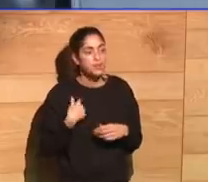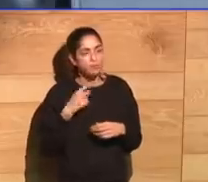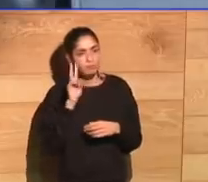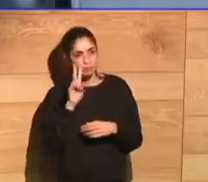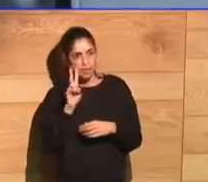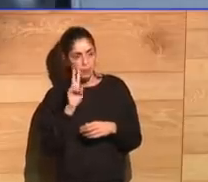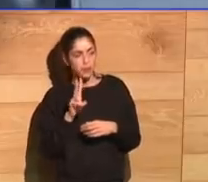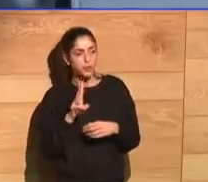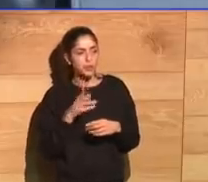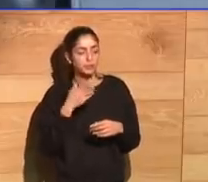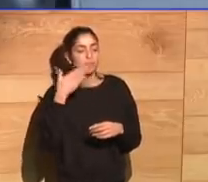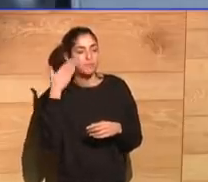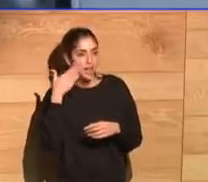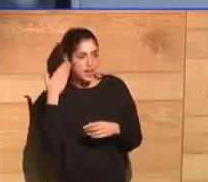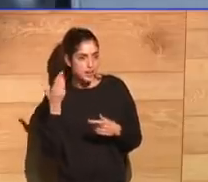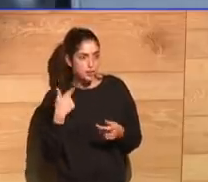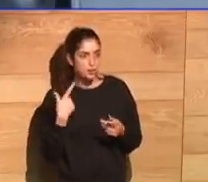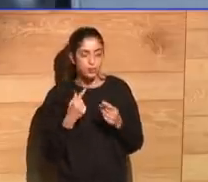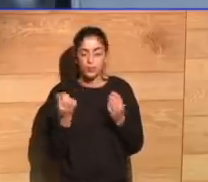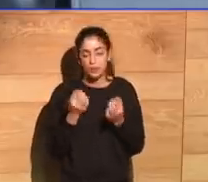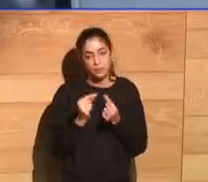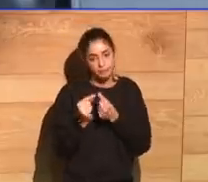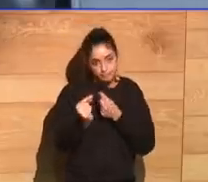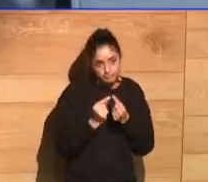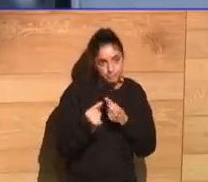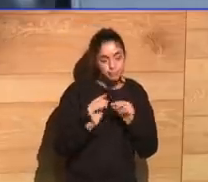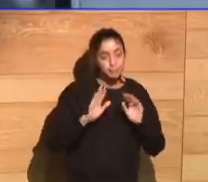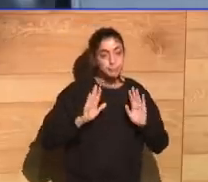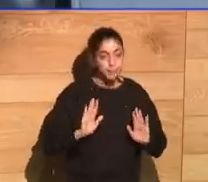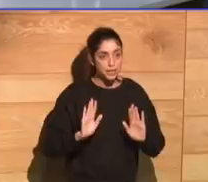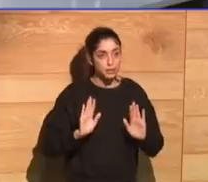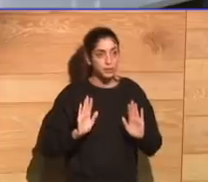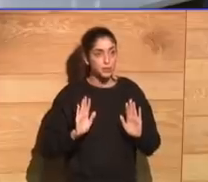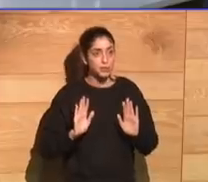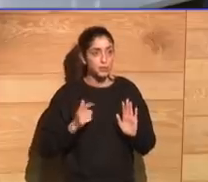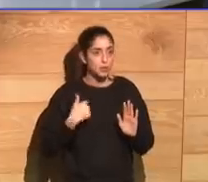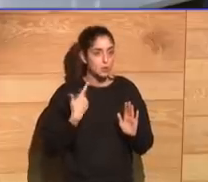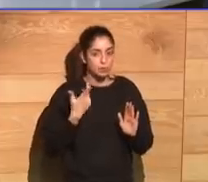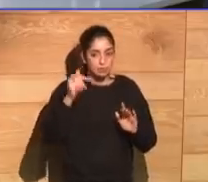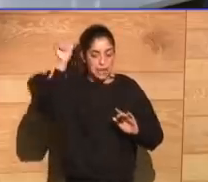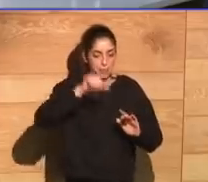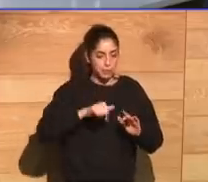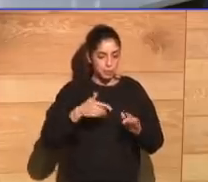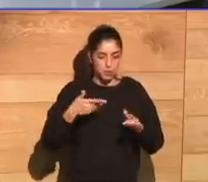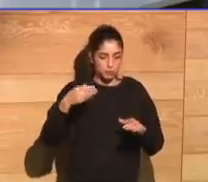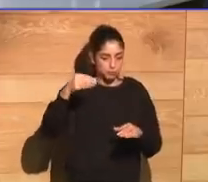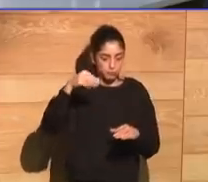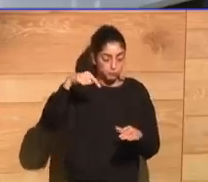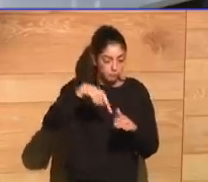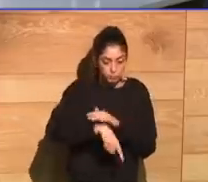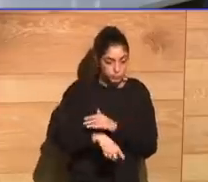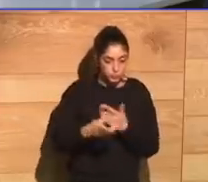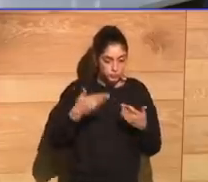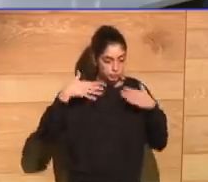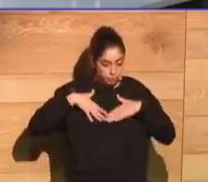la veo con mucho cariño. Sé que tengo que tener una cierta distancia, pero... Pero es que me meto en la película. Claro, yo tengo lo mismo, una hilazón